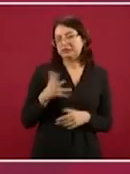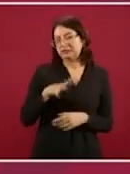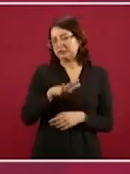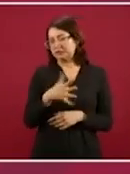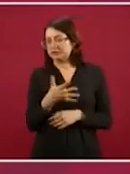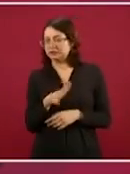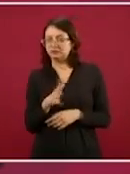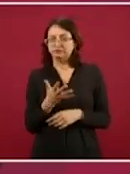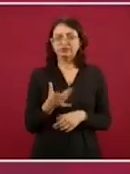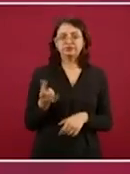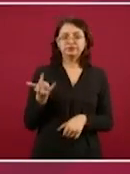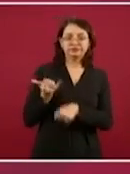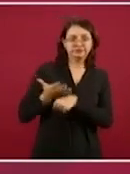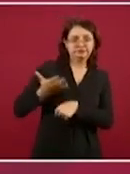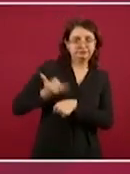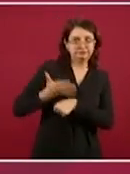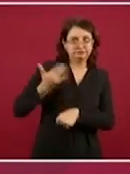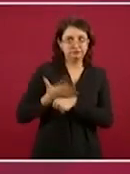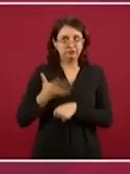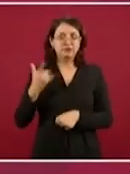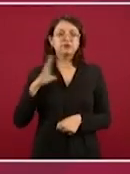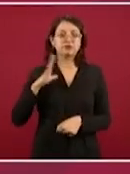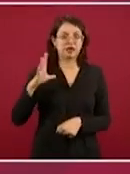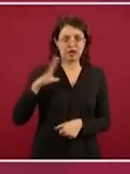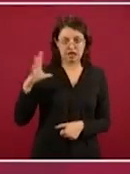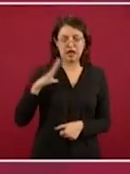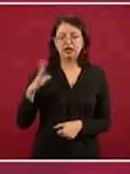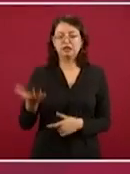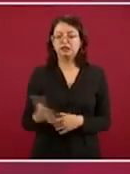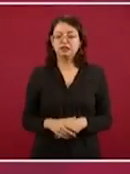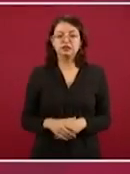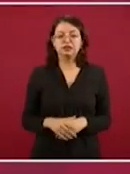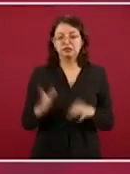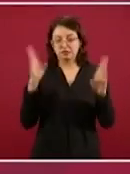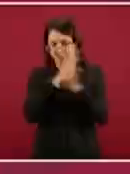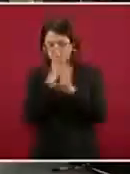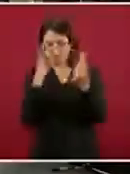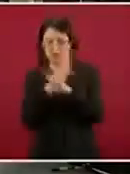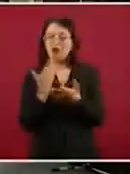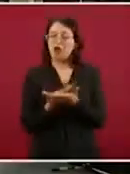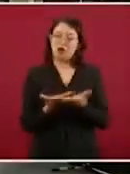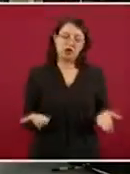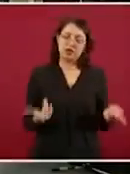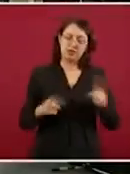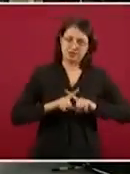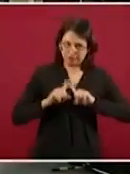habían pájaros en el alambre, ya no.